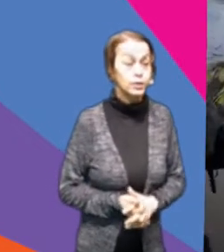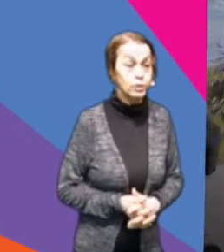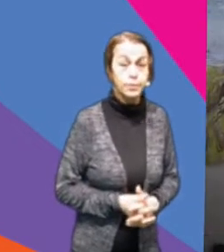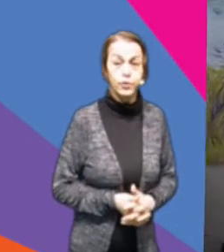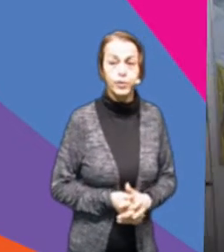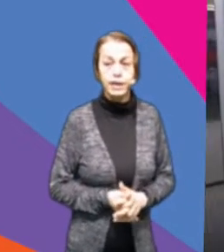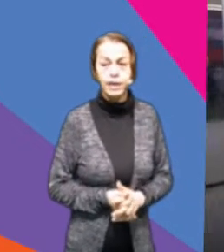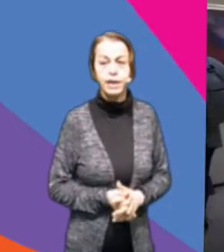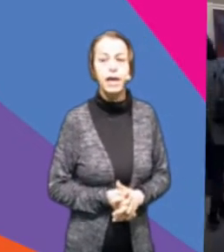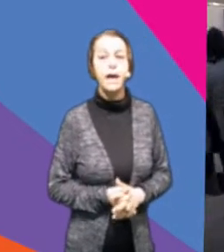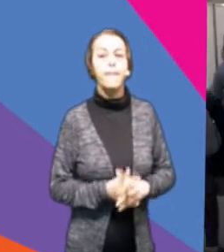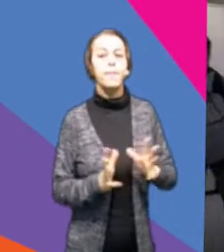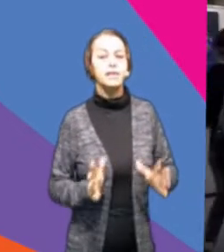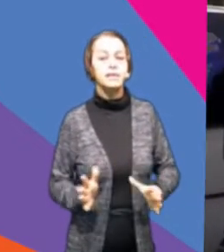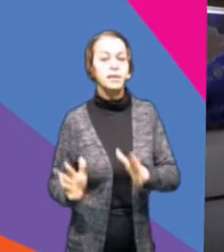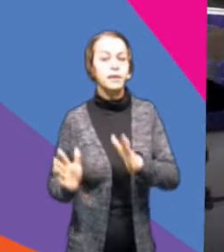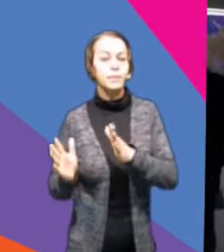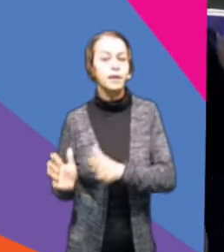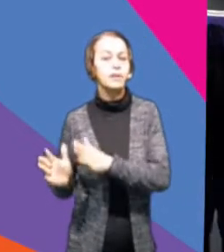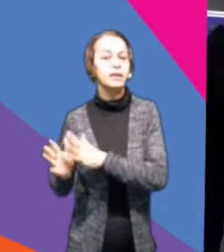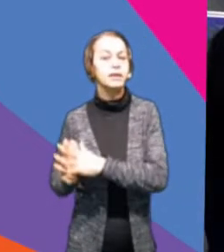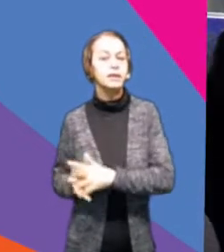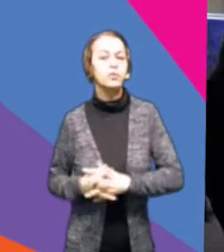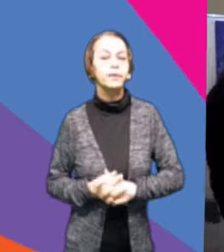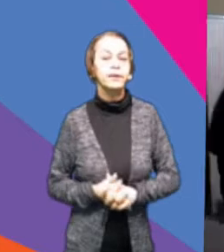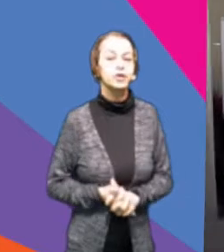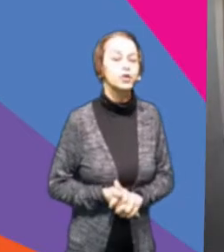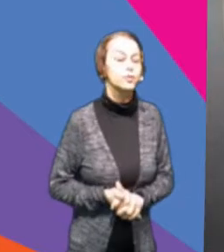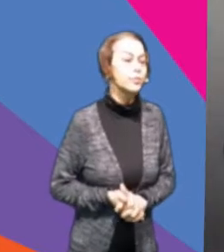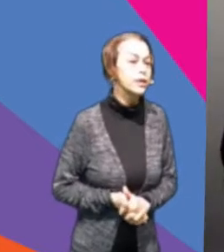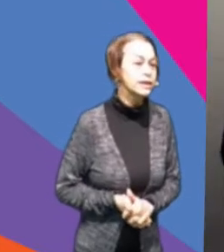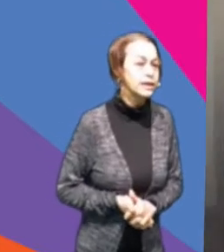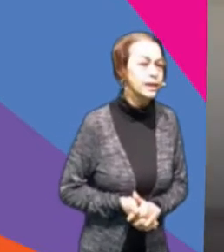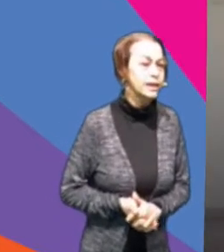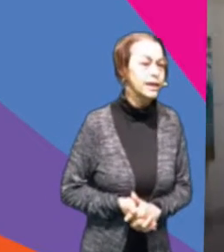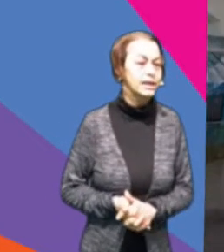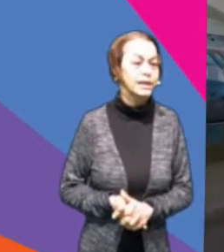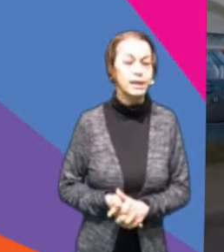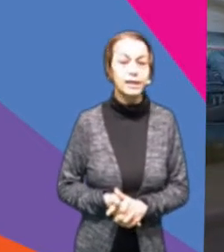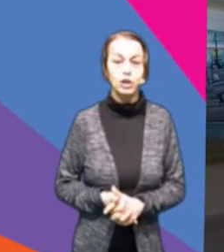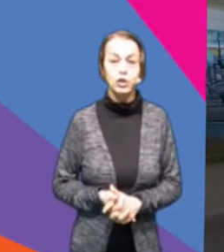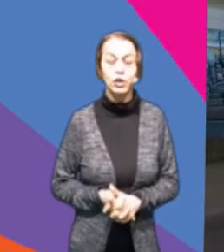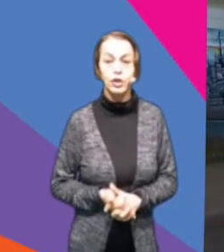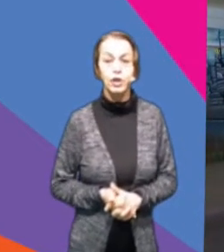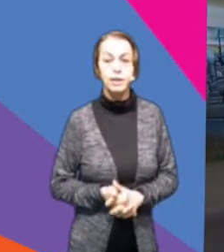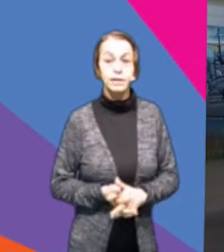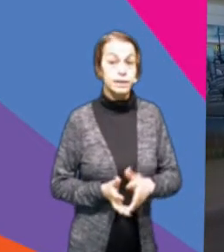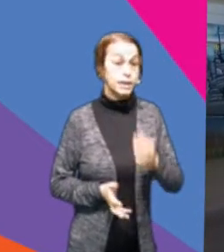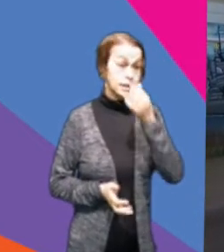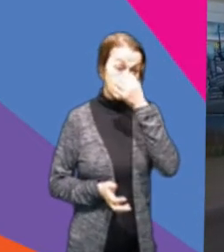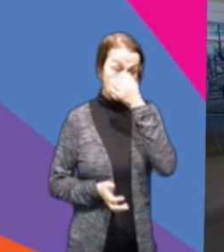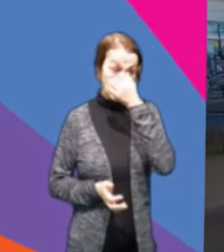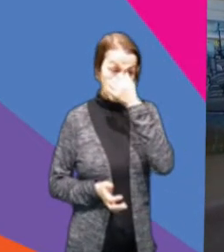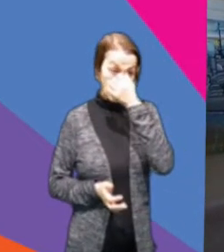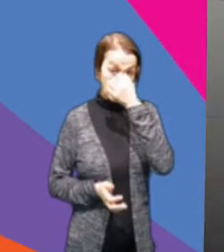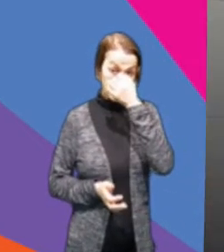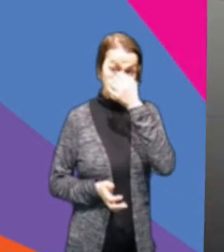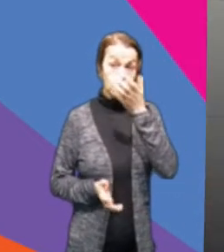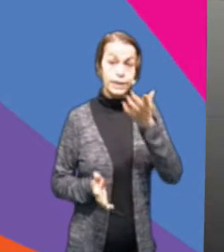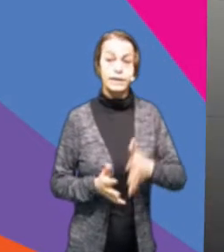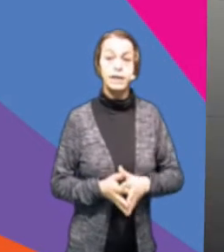legislatura porteña, paisaje, palabra, recuperación poética del territorio. Se trata de una